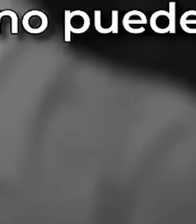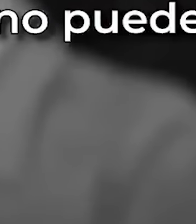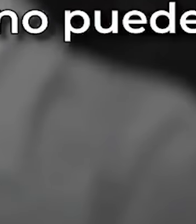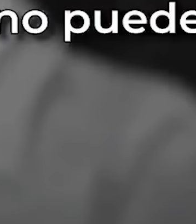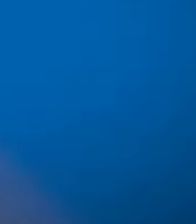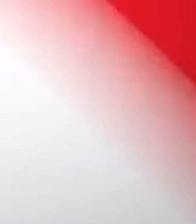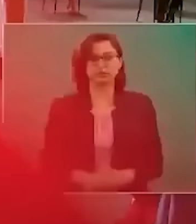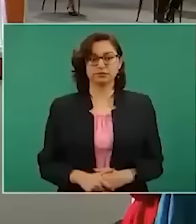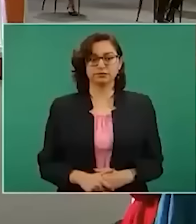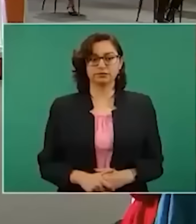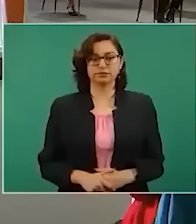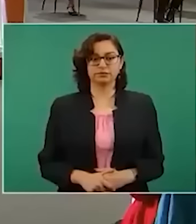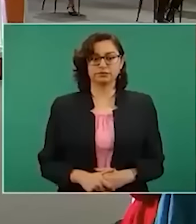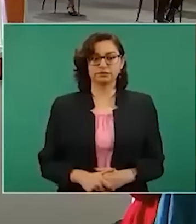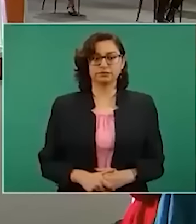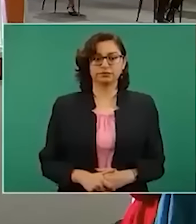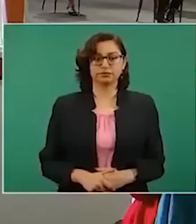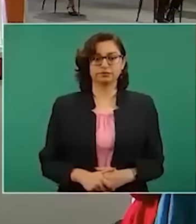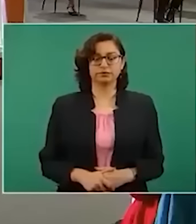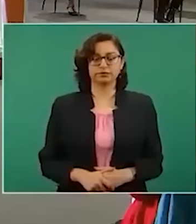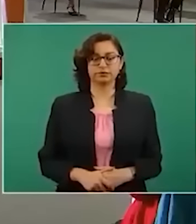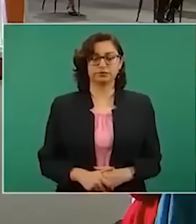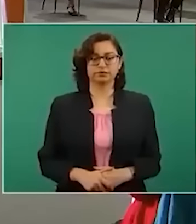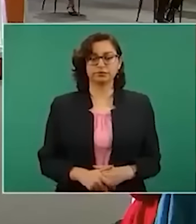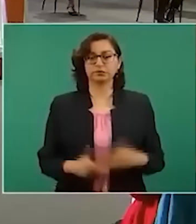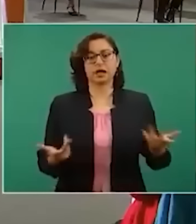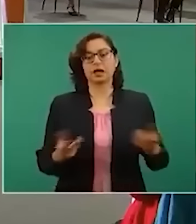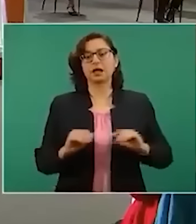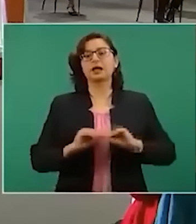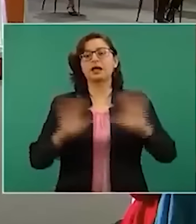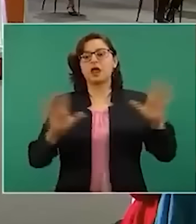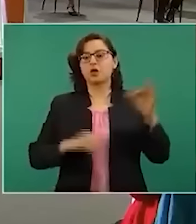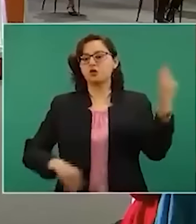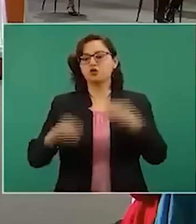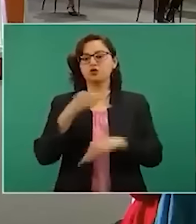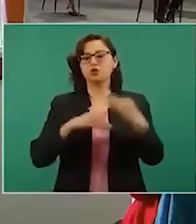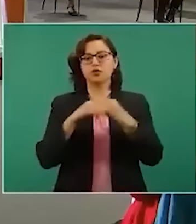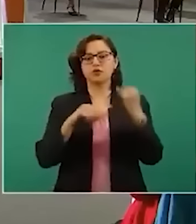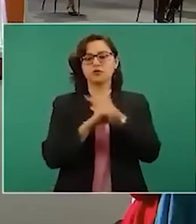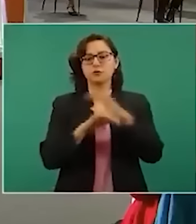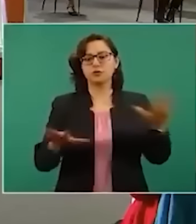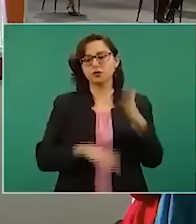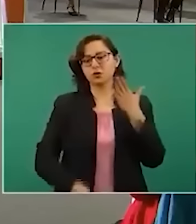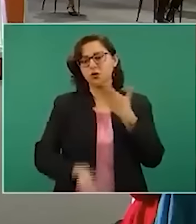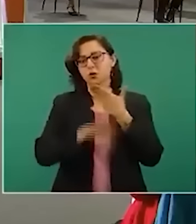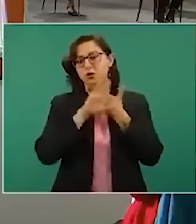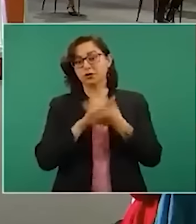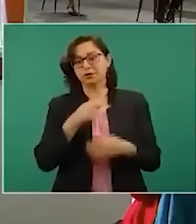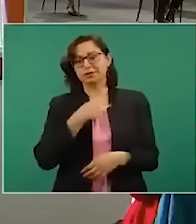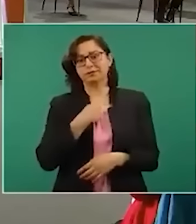puede tocar todo está dedicado a nosotros